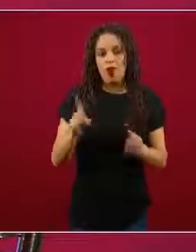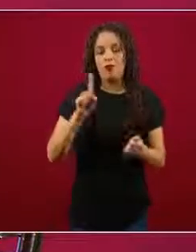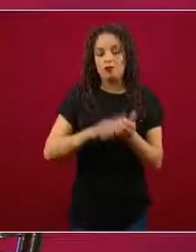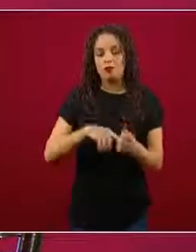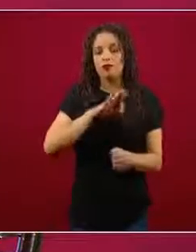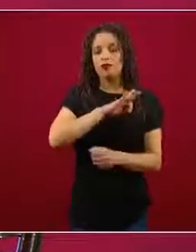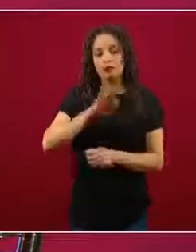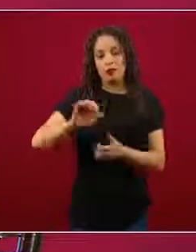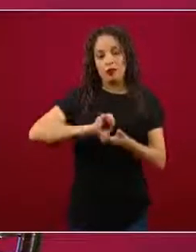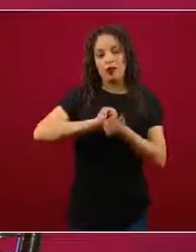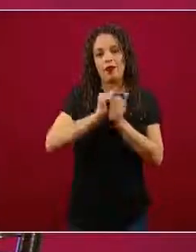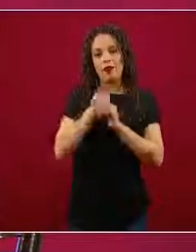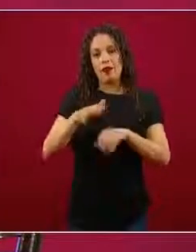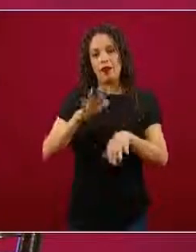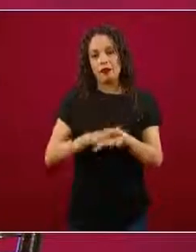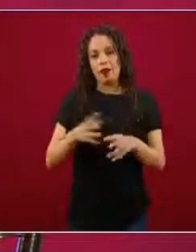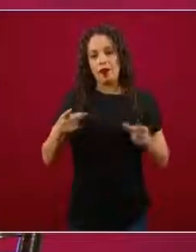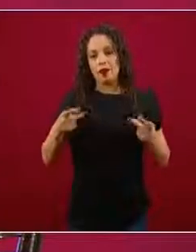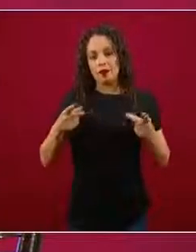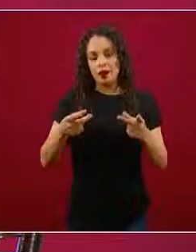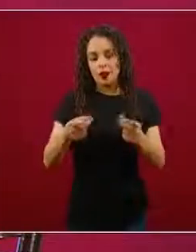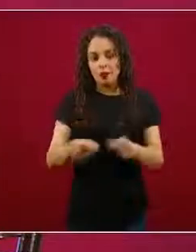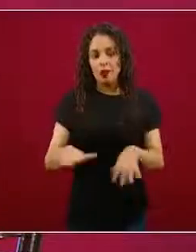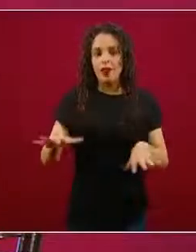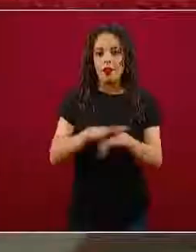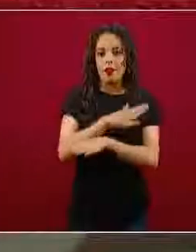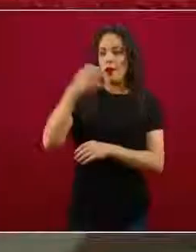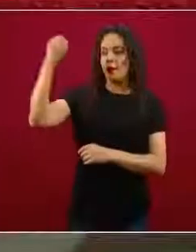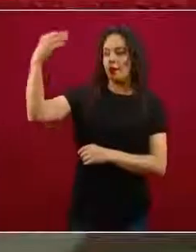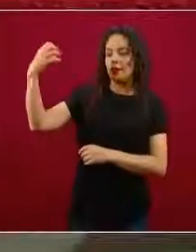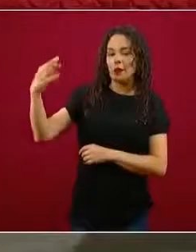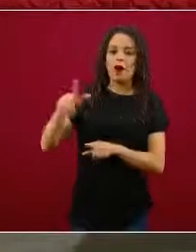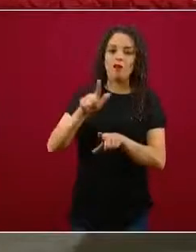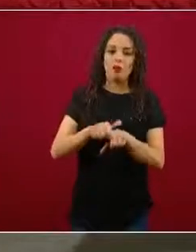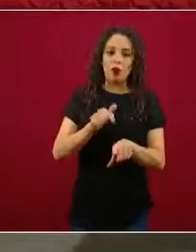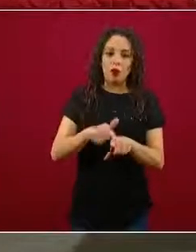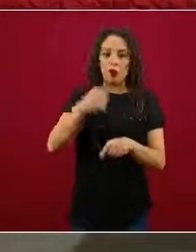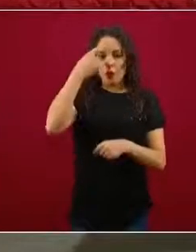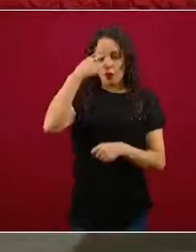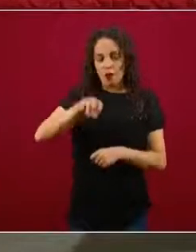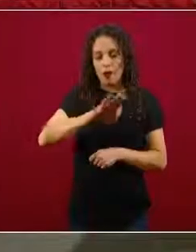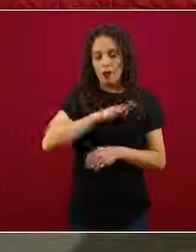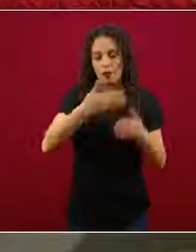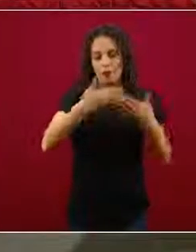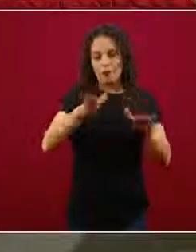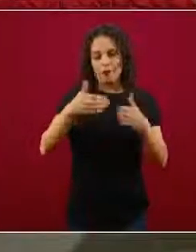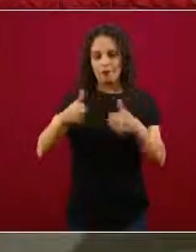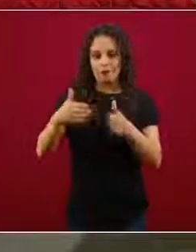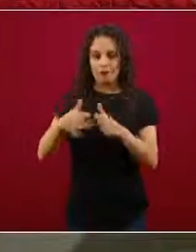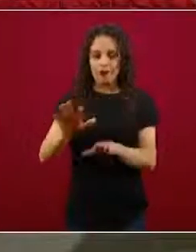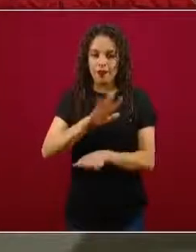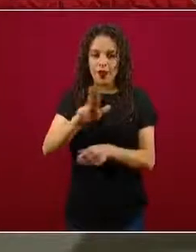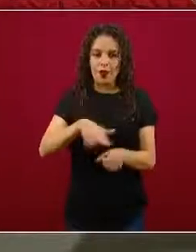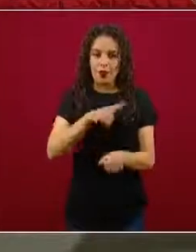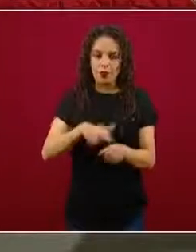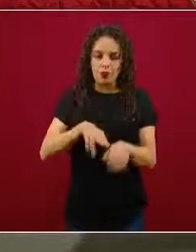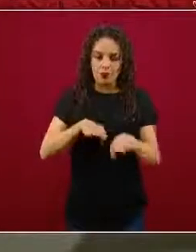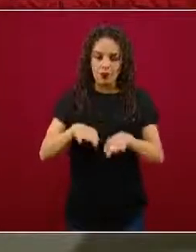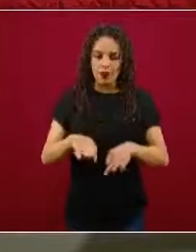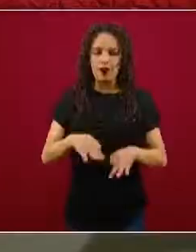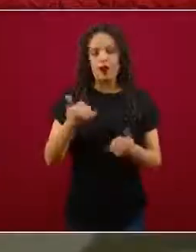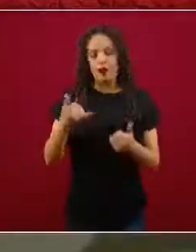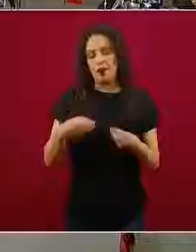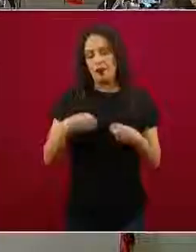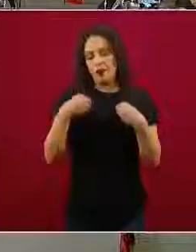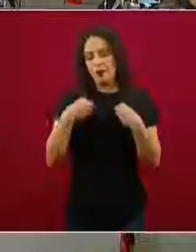otros momentos de color de semaforización. Muchas gracias. Muchas gracias, doctora Olinka, por favor,